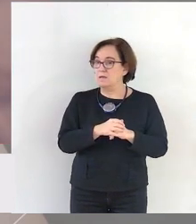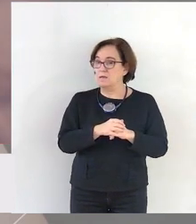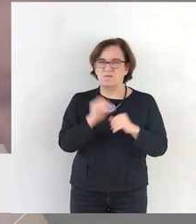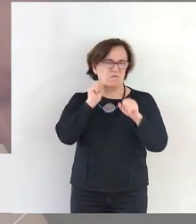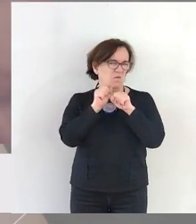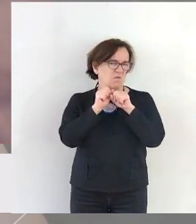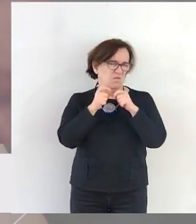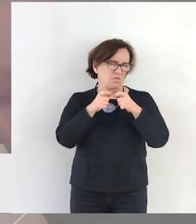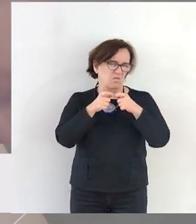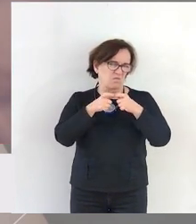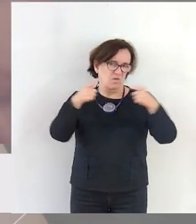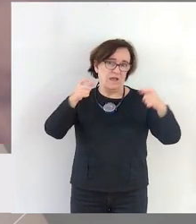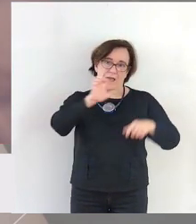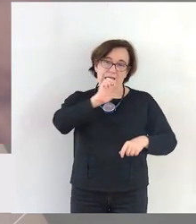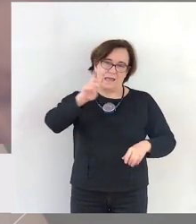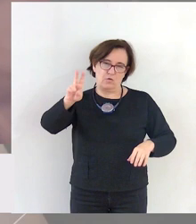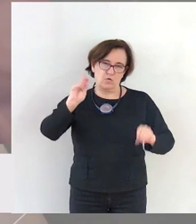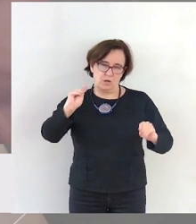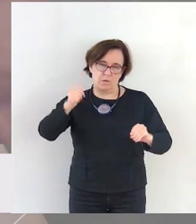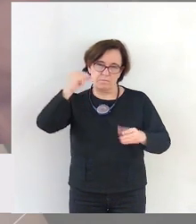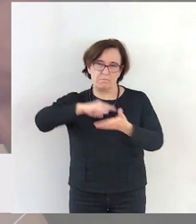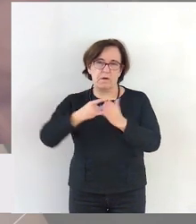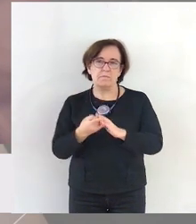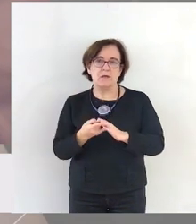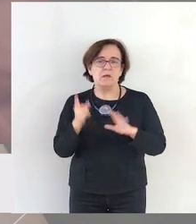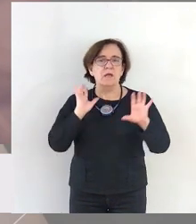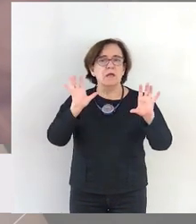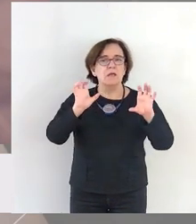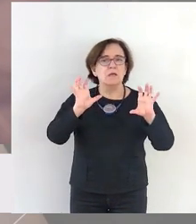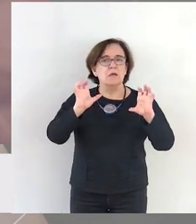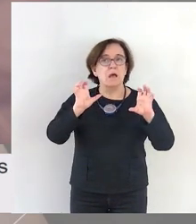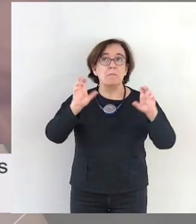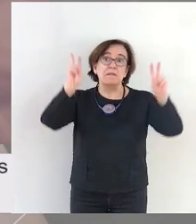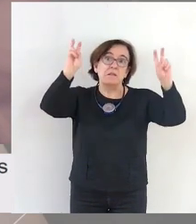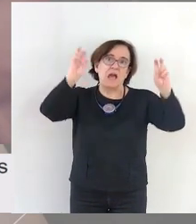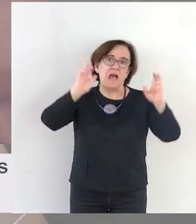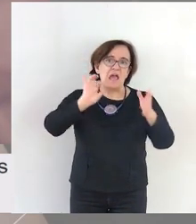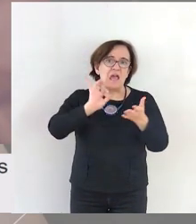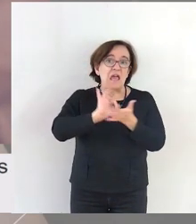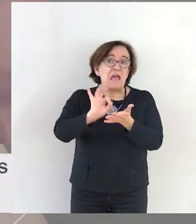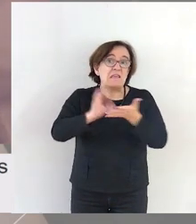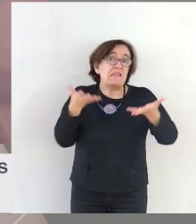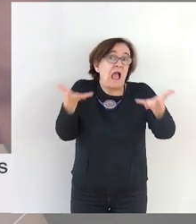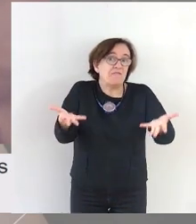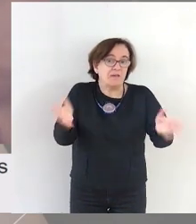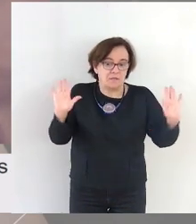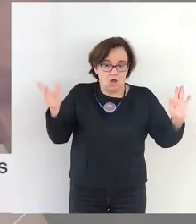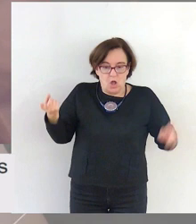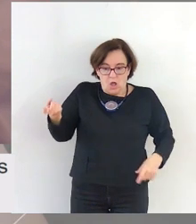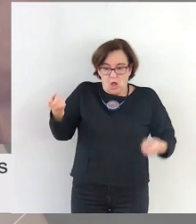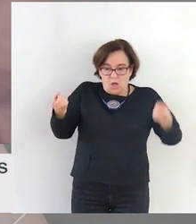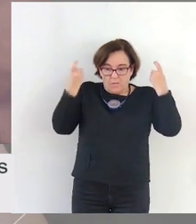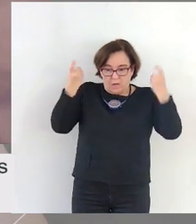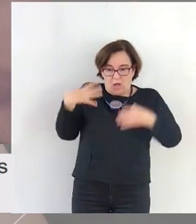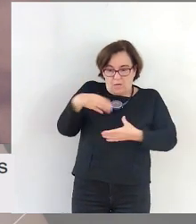extendido sobre todo en Estados Unidos del aprendizaje servicio es que los alumnos